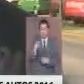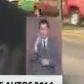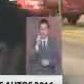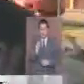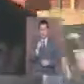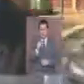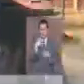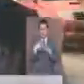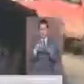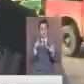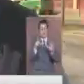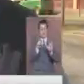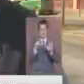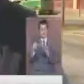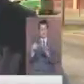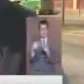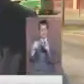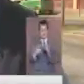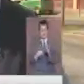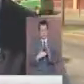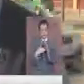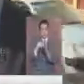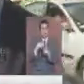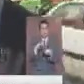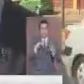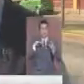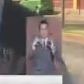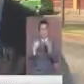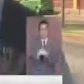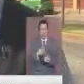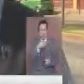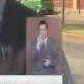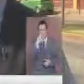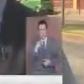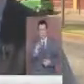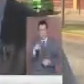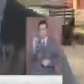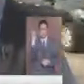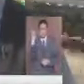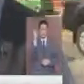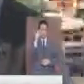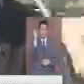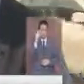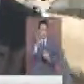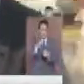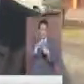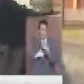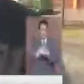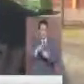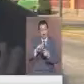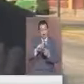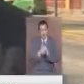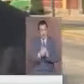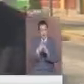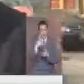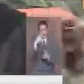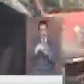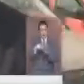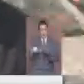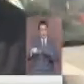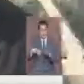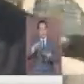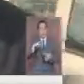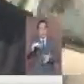la barrera a los 700, todo dice que a contar de septiembre, con el cambio de año de facturación, los precios